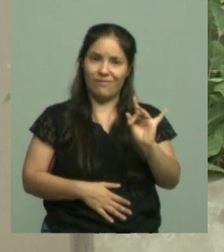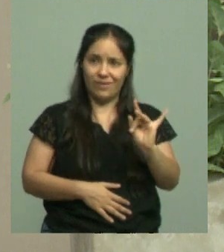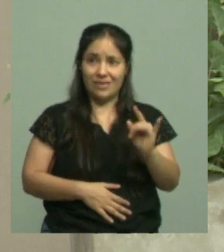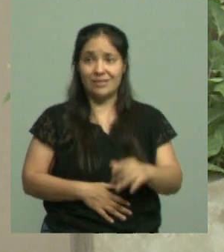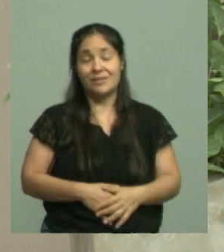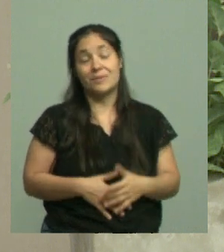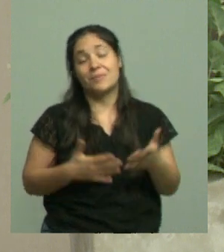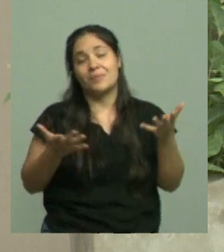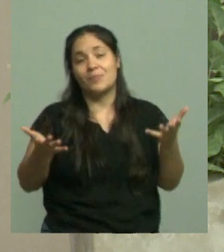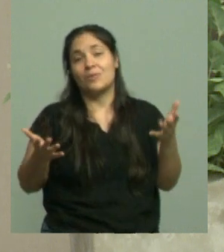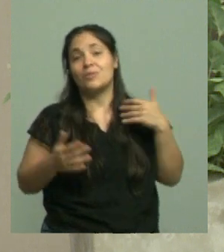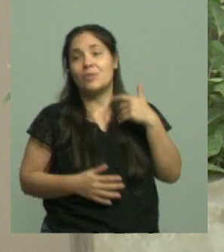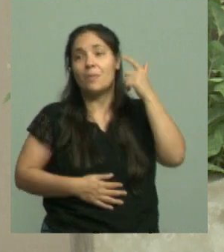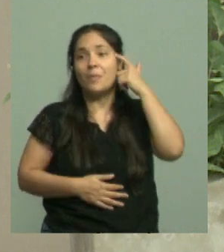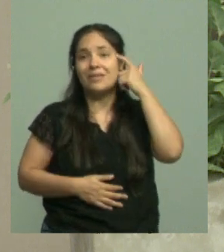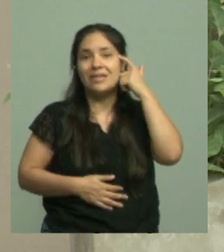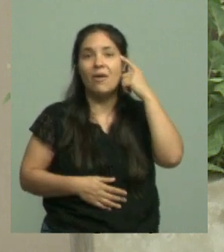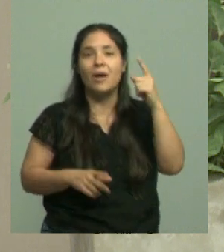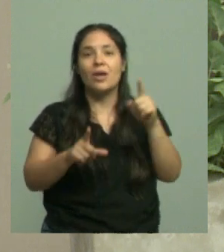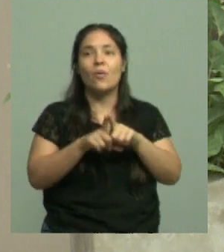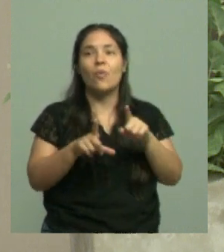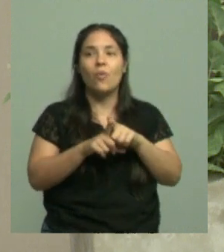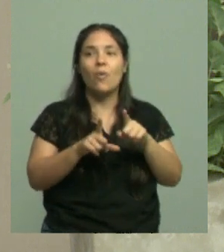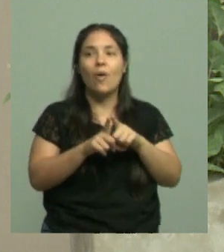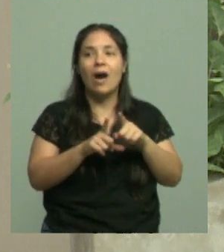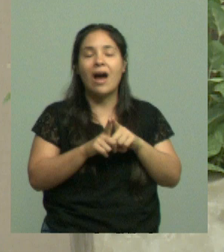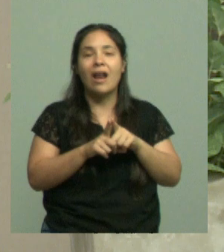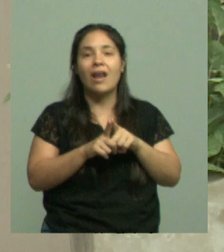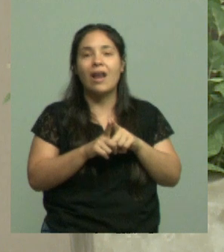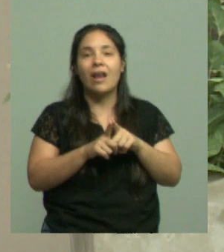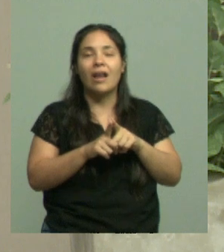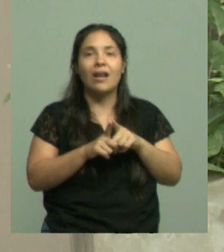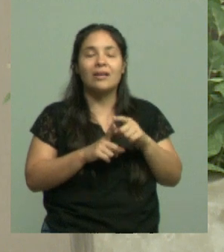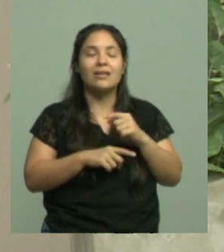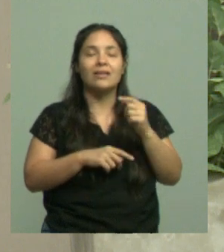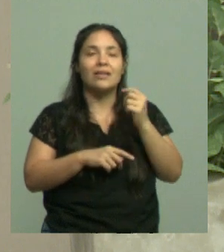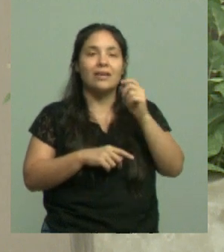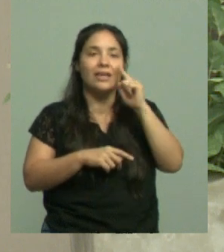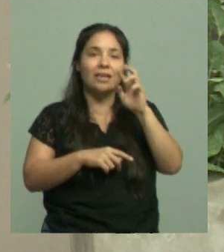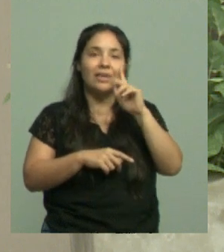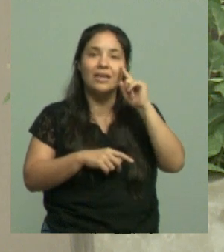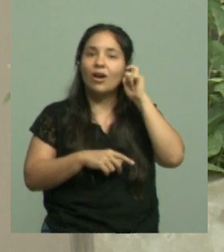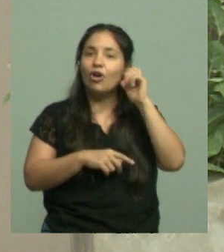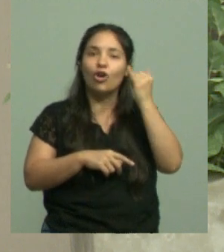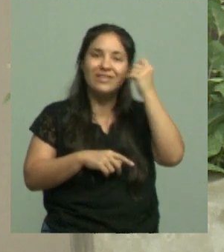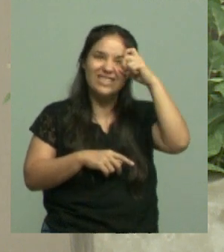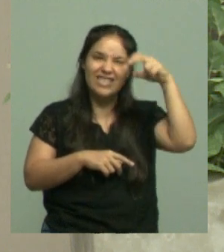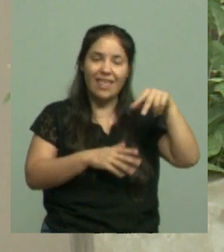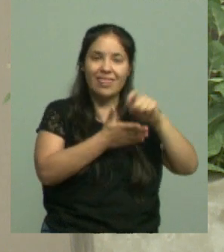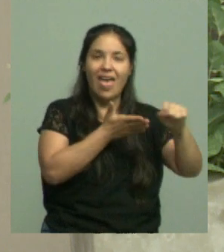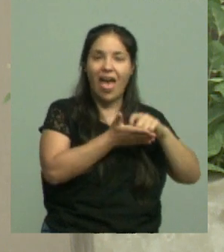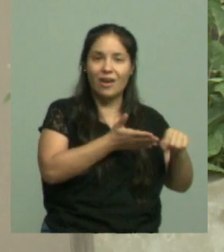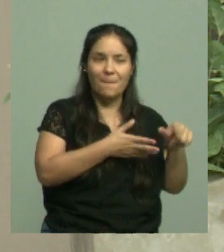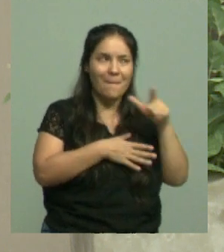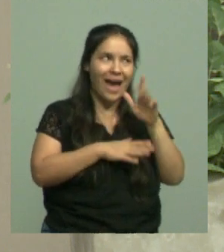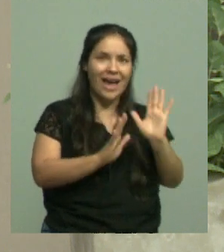Bueno, yo por ahí pensaba en el diario de Irigoyen, ¿viste? No sé si le estarán escribiendo un diario al presidente en particular. Por